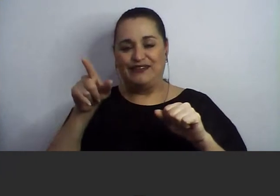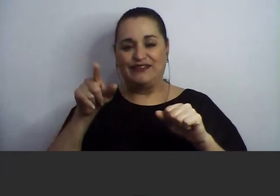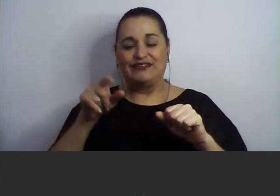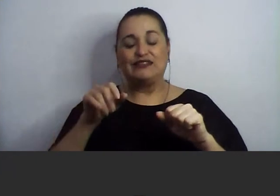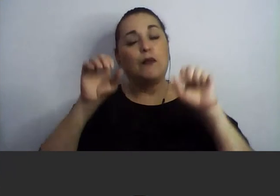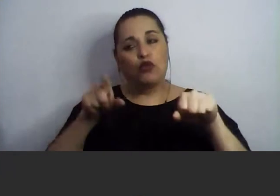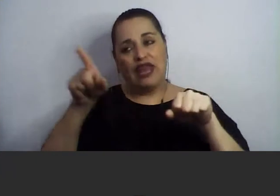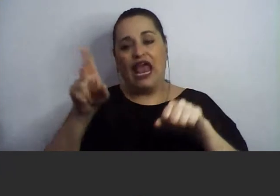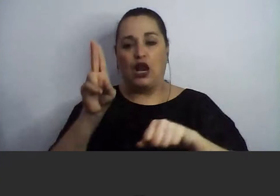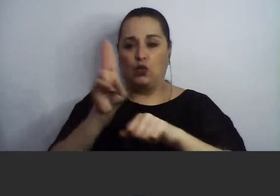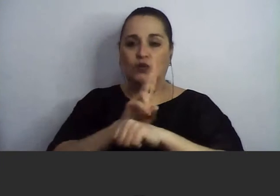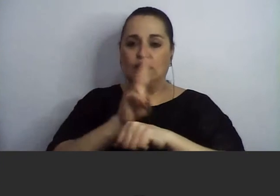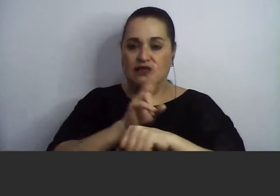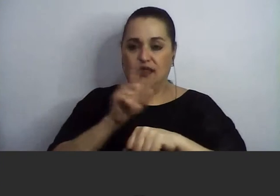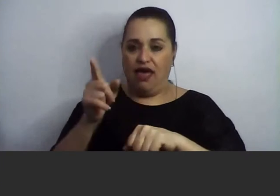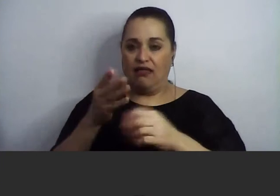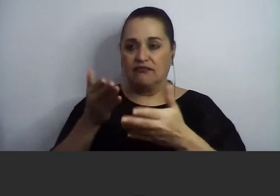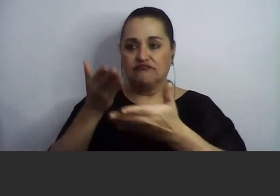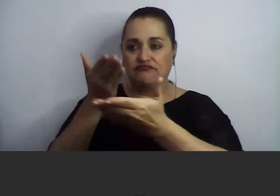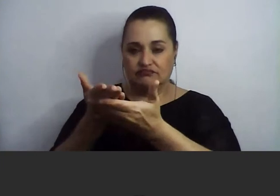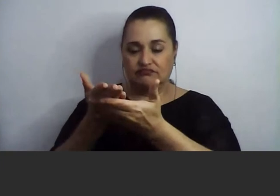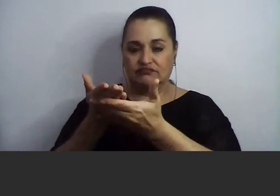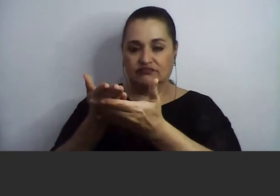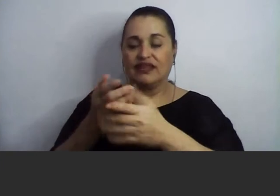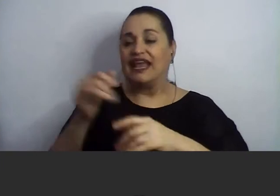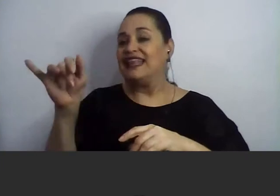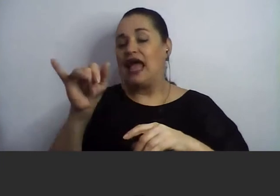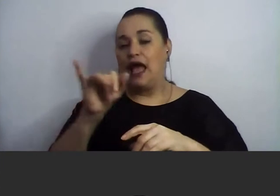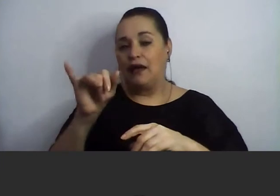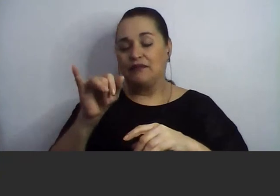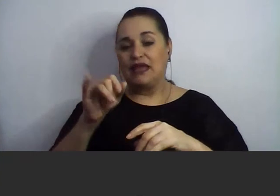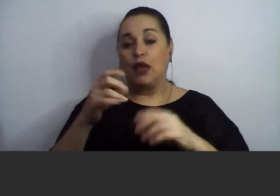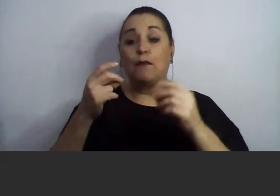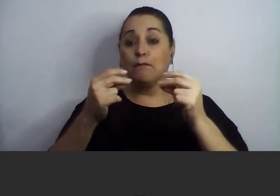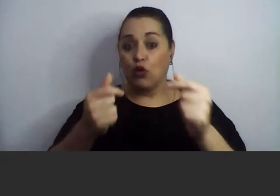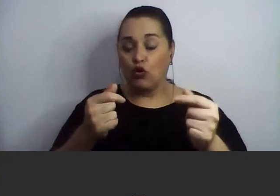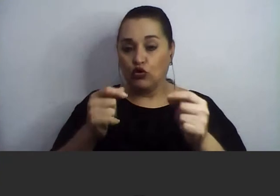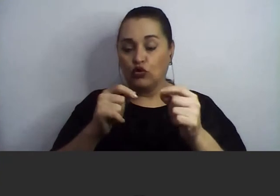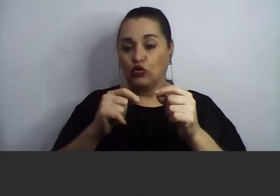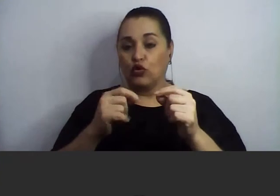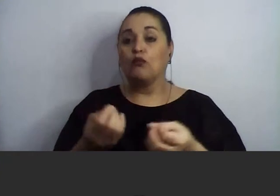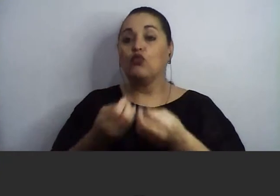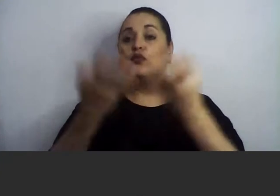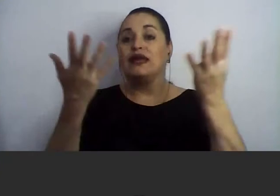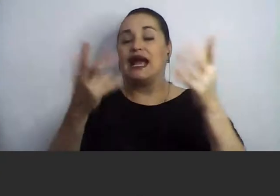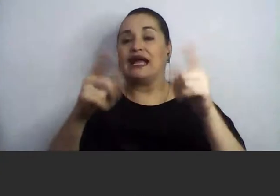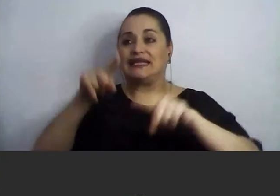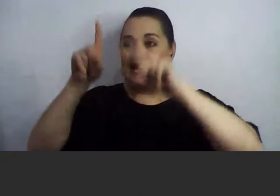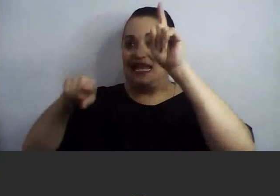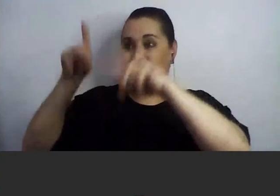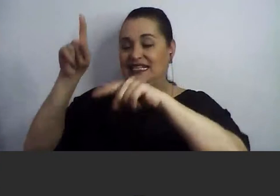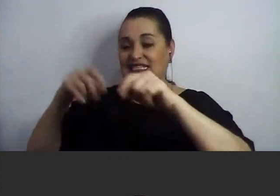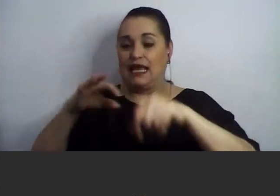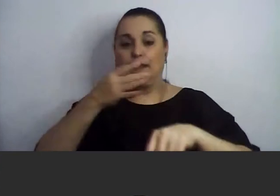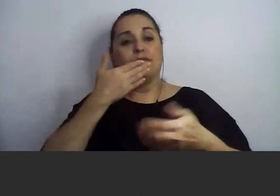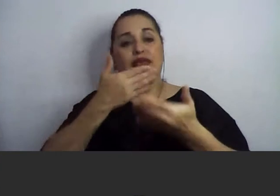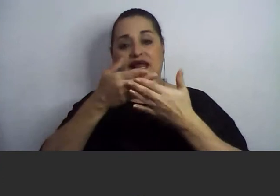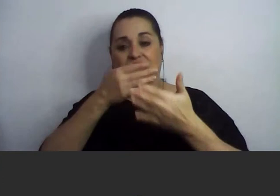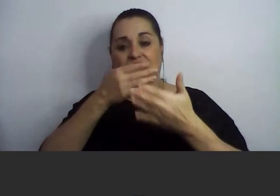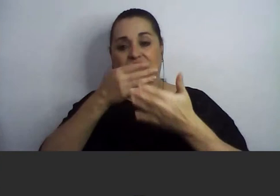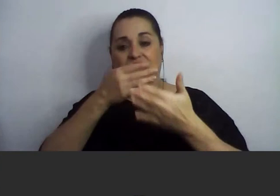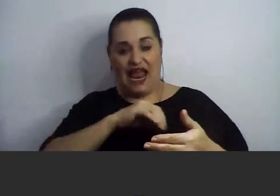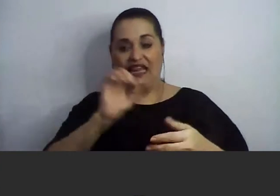utilidad este y también de que está pronto a publicarse el índice de bienestar de la niñez y la adolescencia actualizarse